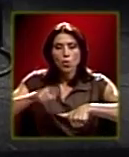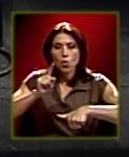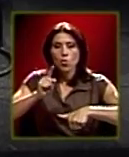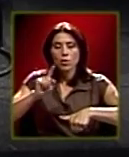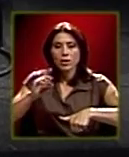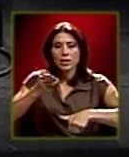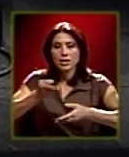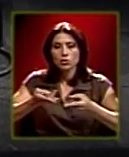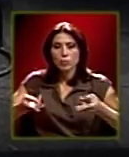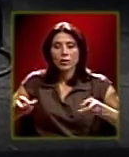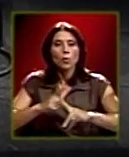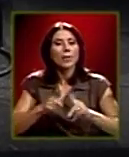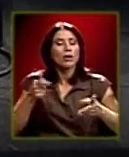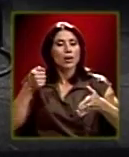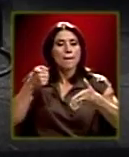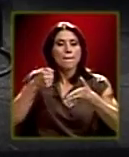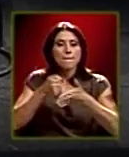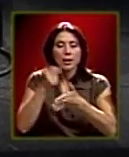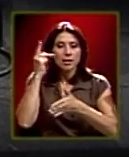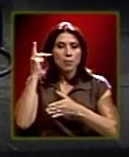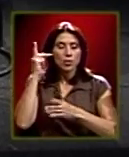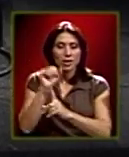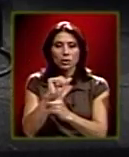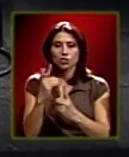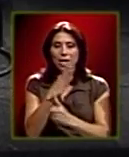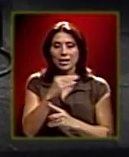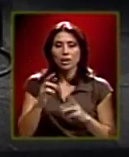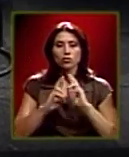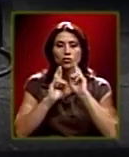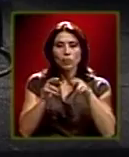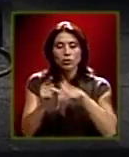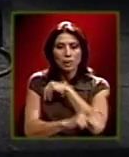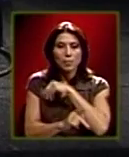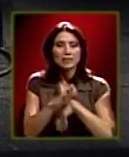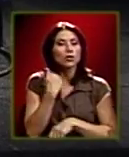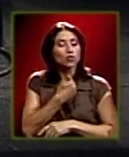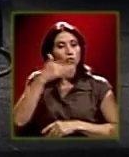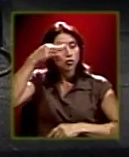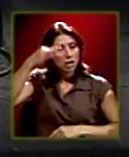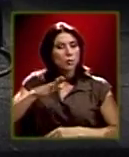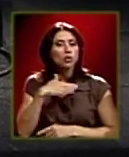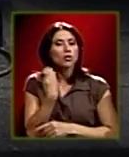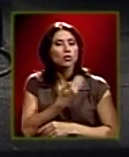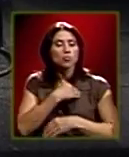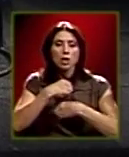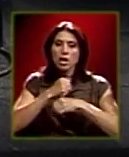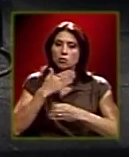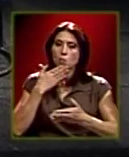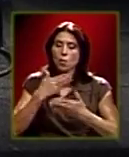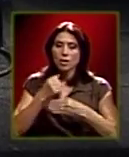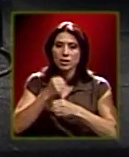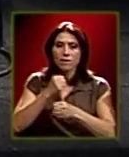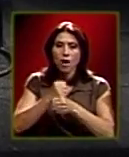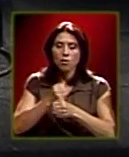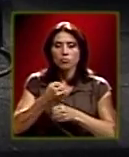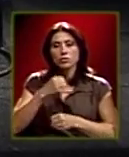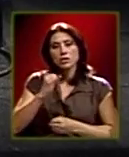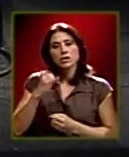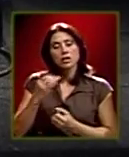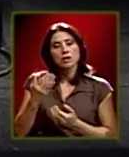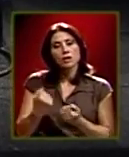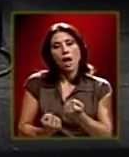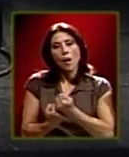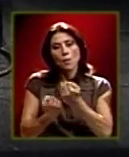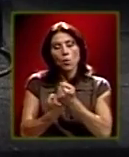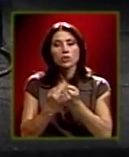en la política social y en los resultados del país. Nosotros creemos que hemos venido haciendo un buen trabajo, y si nos dan y si nos